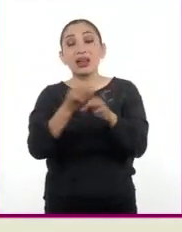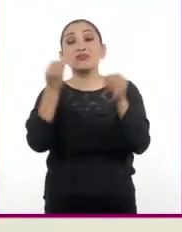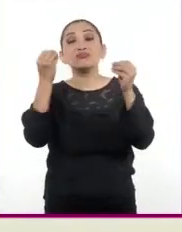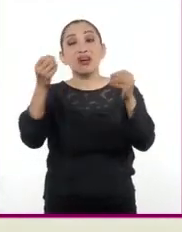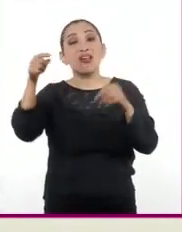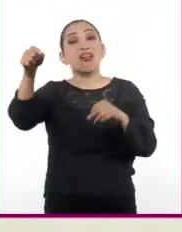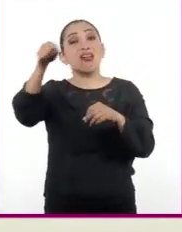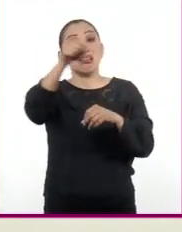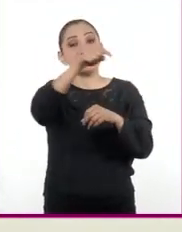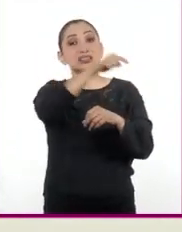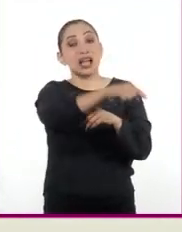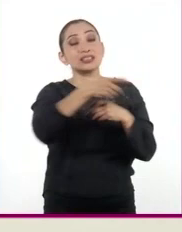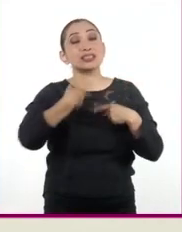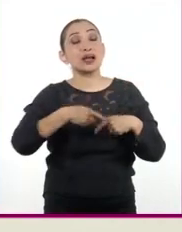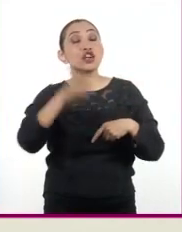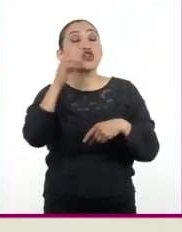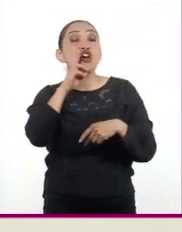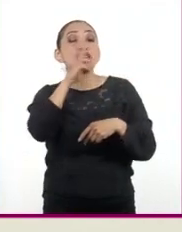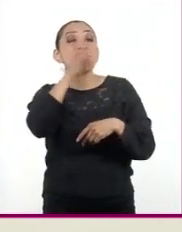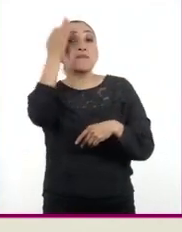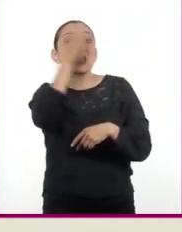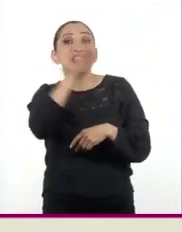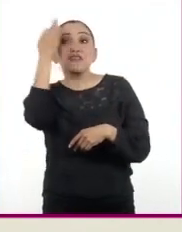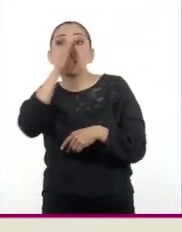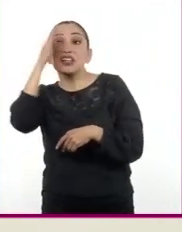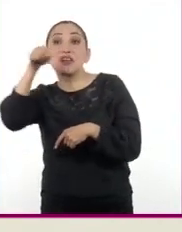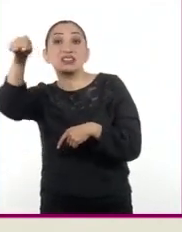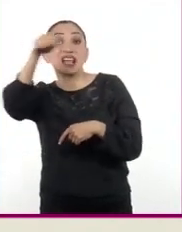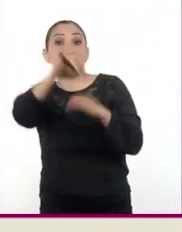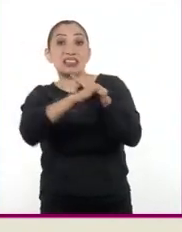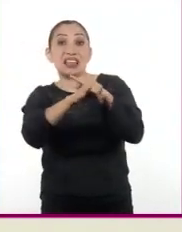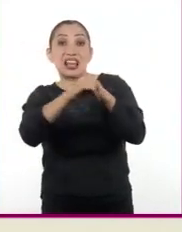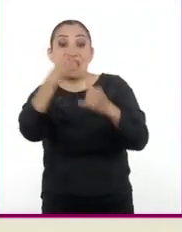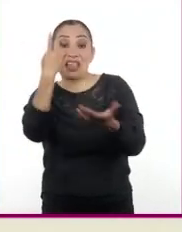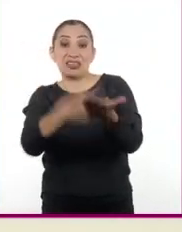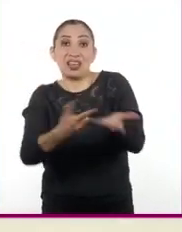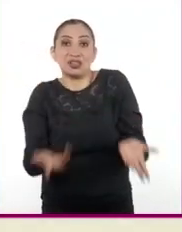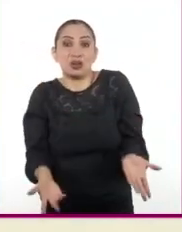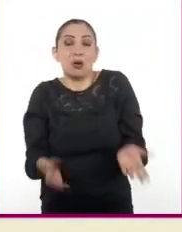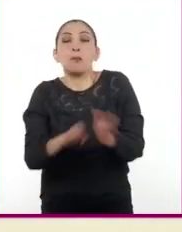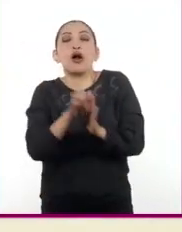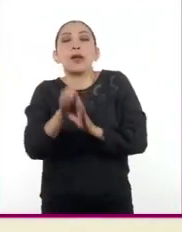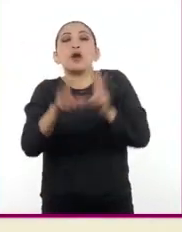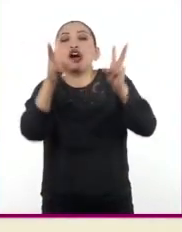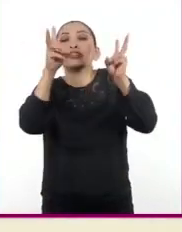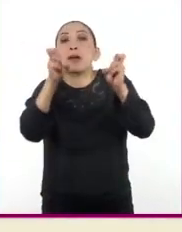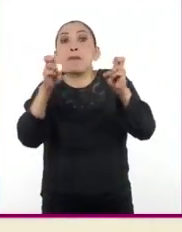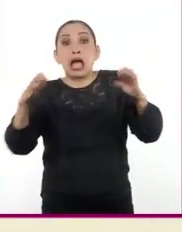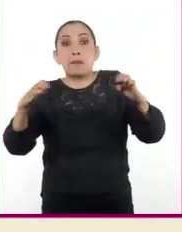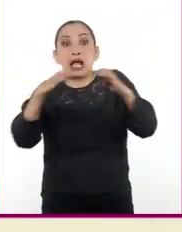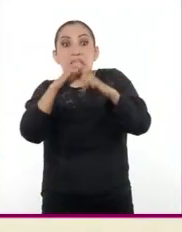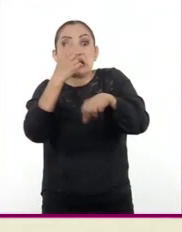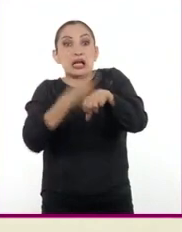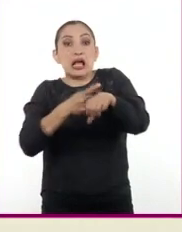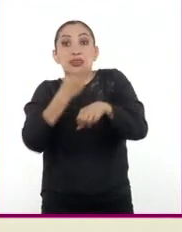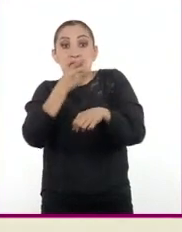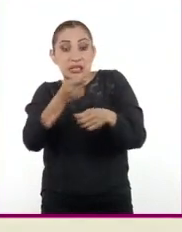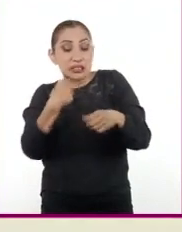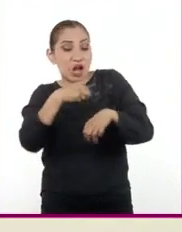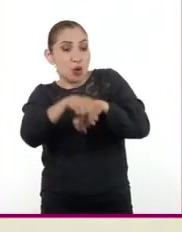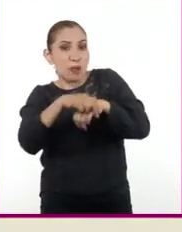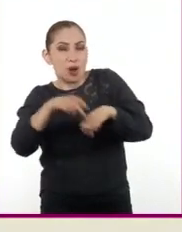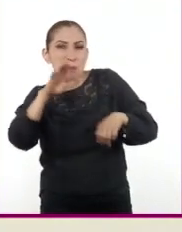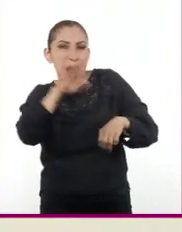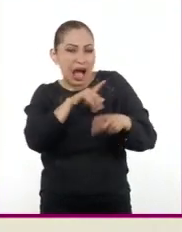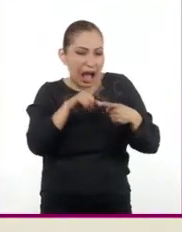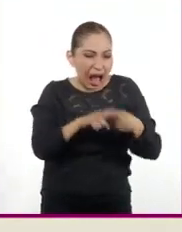número importante de fake news en las redes sociales. Por ejemplo, sobre el tema de la pandemia, muestran datos